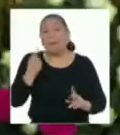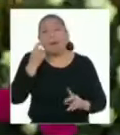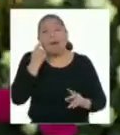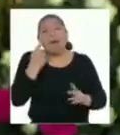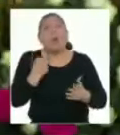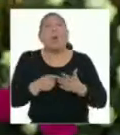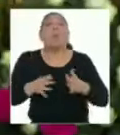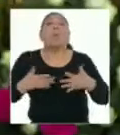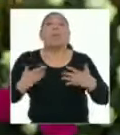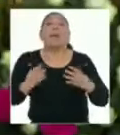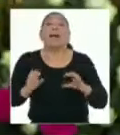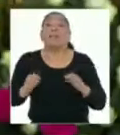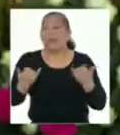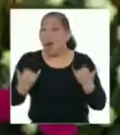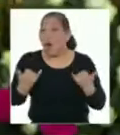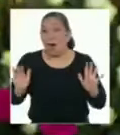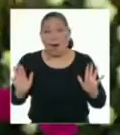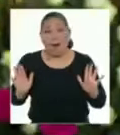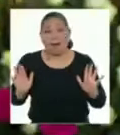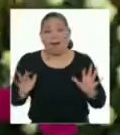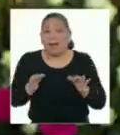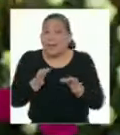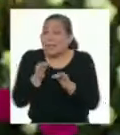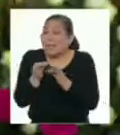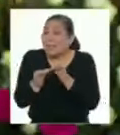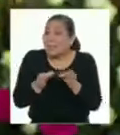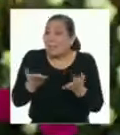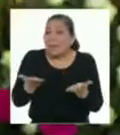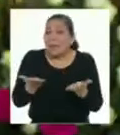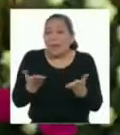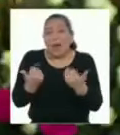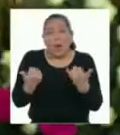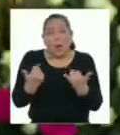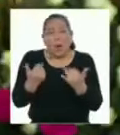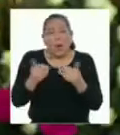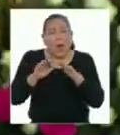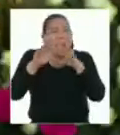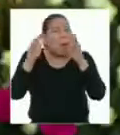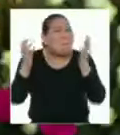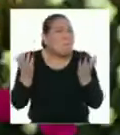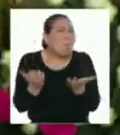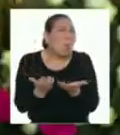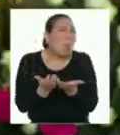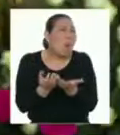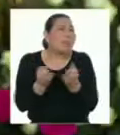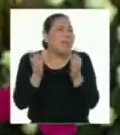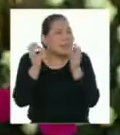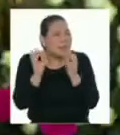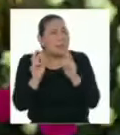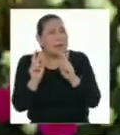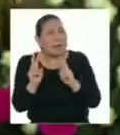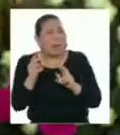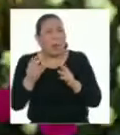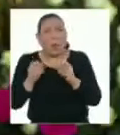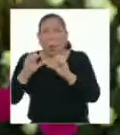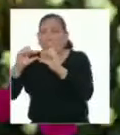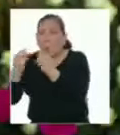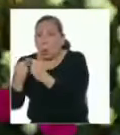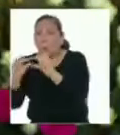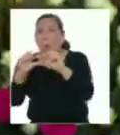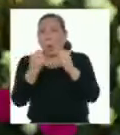¿Qué reacción podrá provocar hoy esa narración en un mundo donde aparecen constantemente y crecen